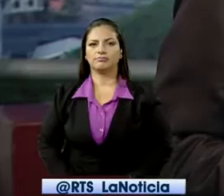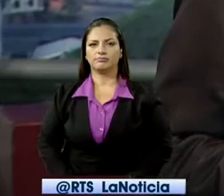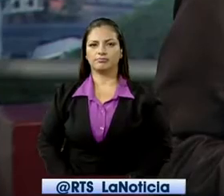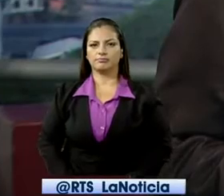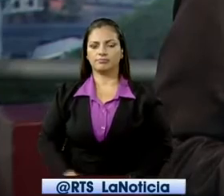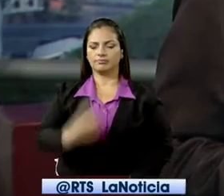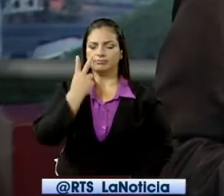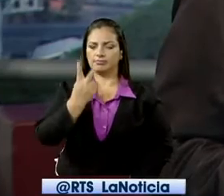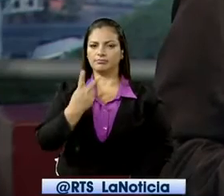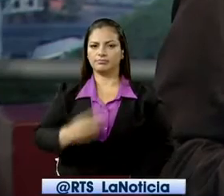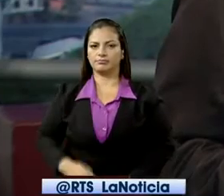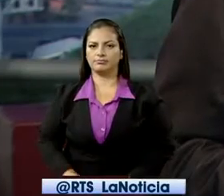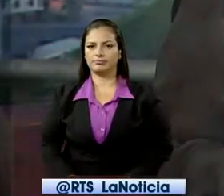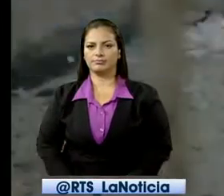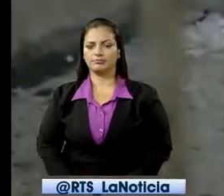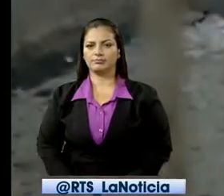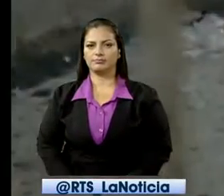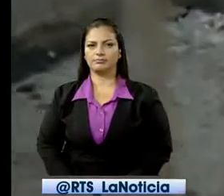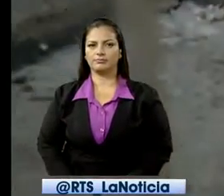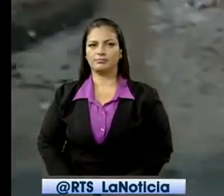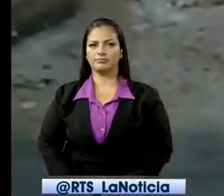explosivo. Veamos.